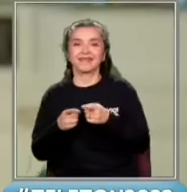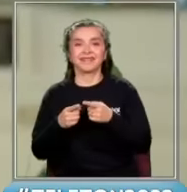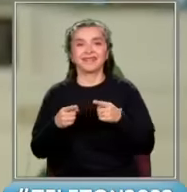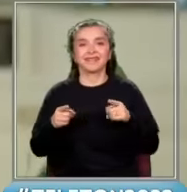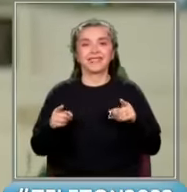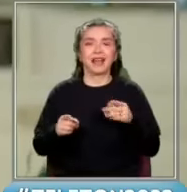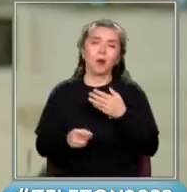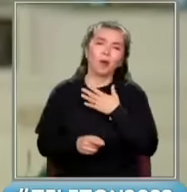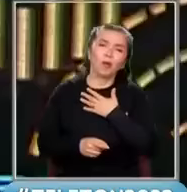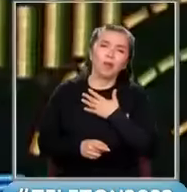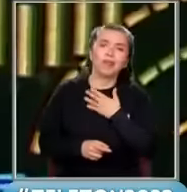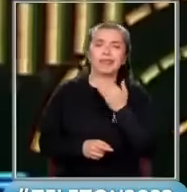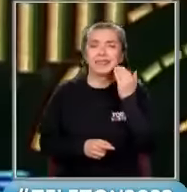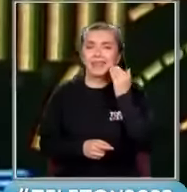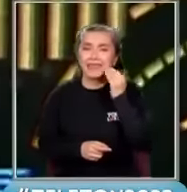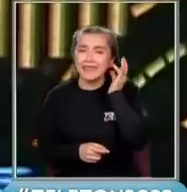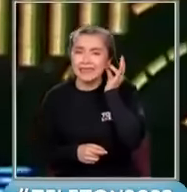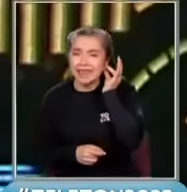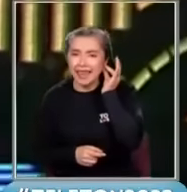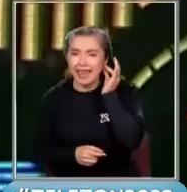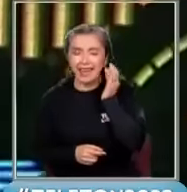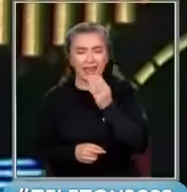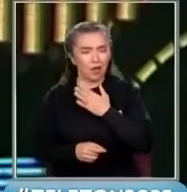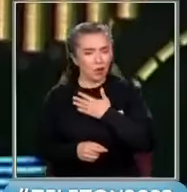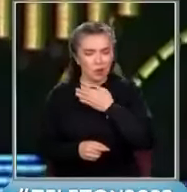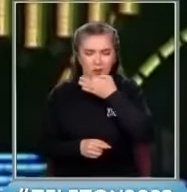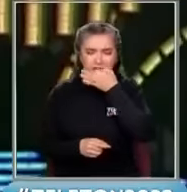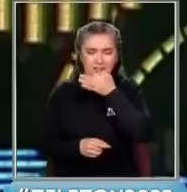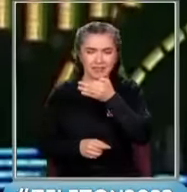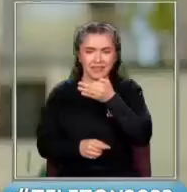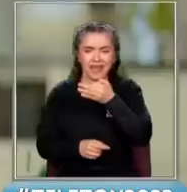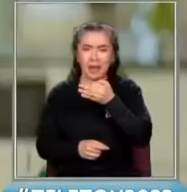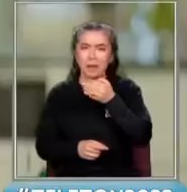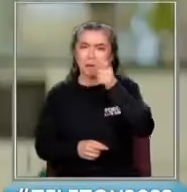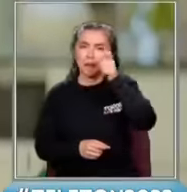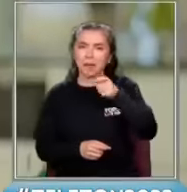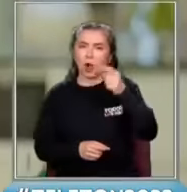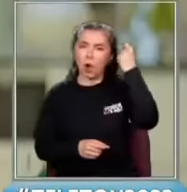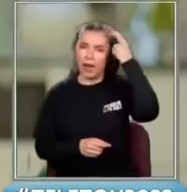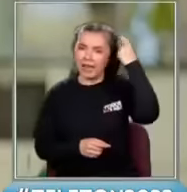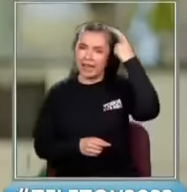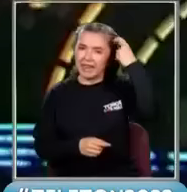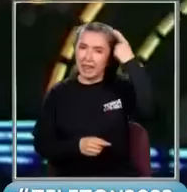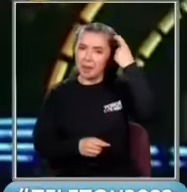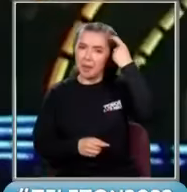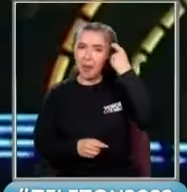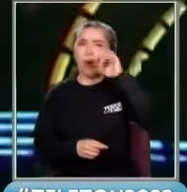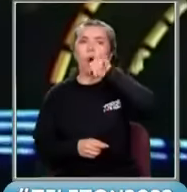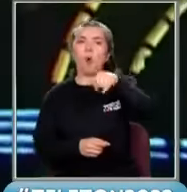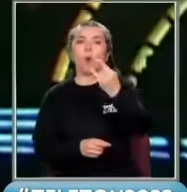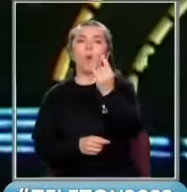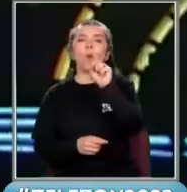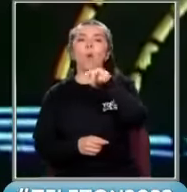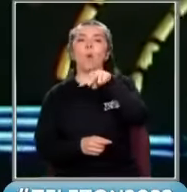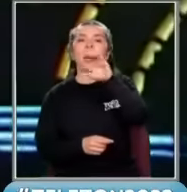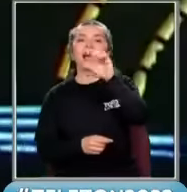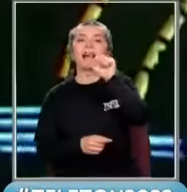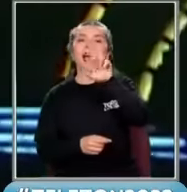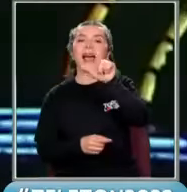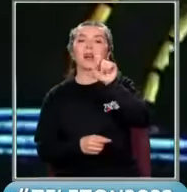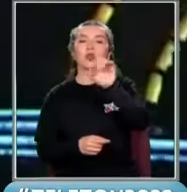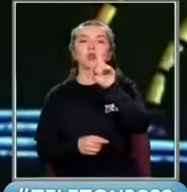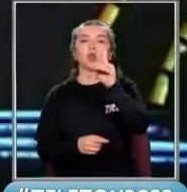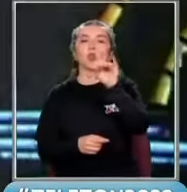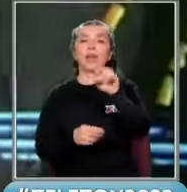lindo. ¿Cómo se llamaba este crespo tan amoroso? Juan Carlos Duque. Él me la hizo en piano, me ayudó,